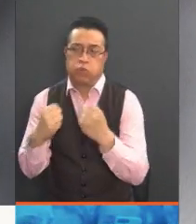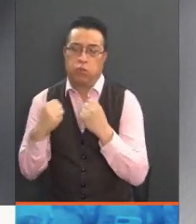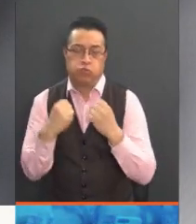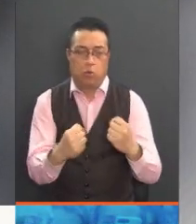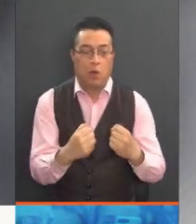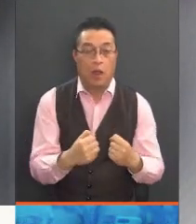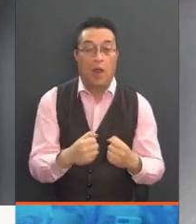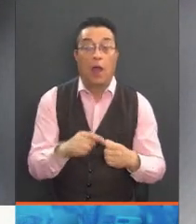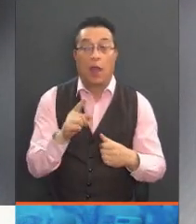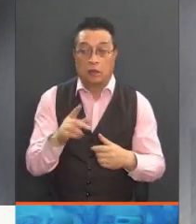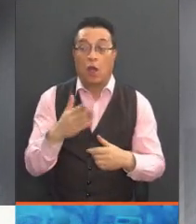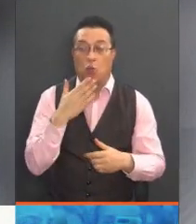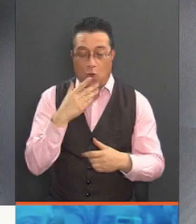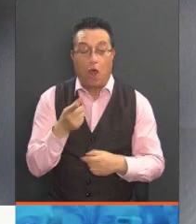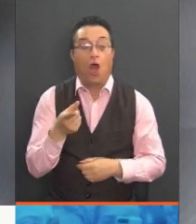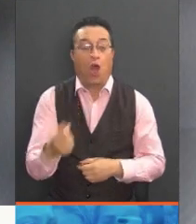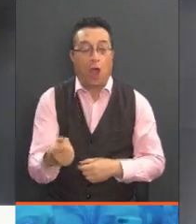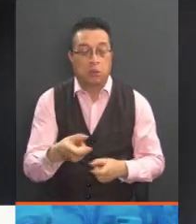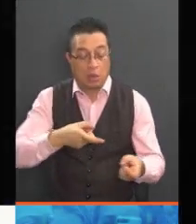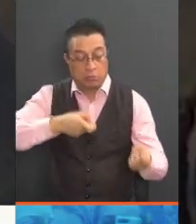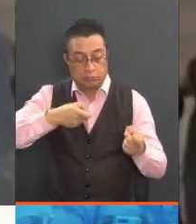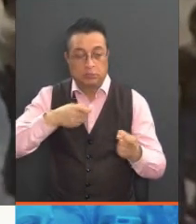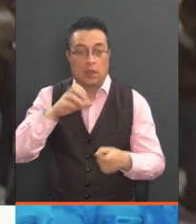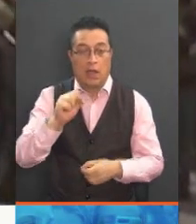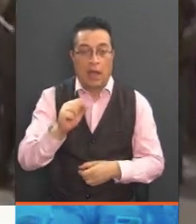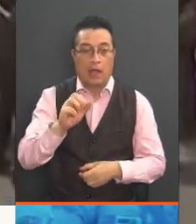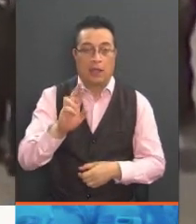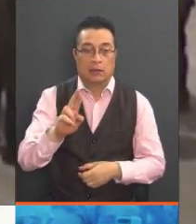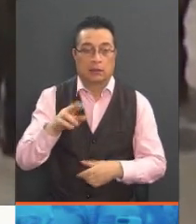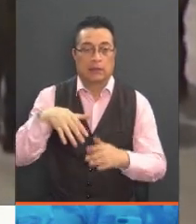ello, pudo adquirir dos rifles AR-15.